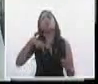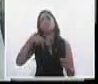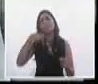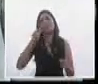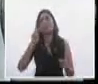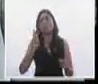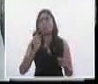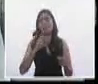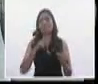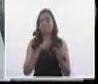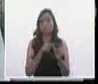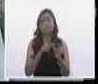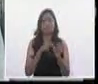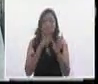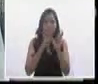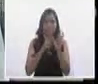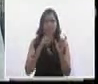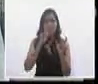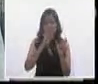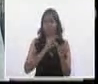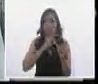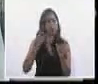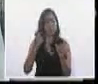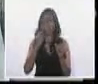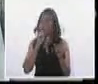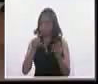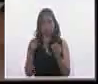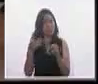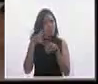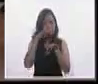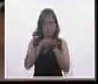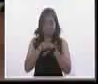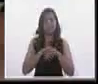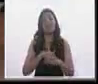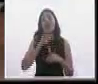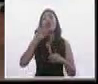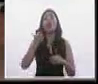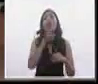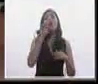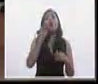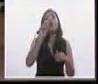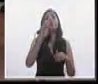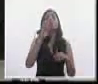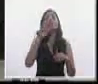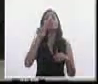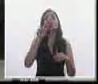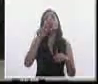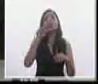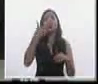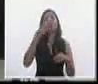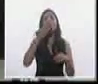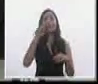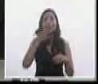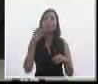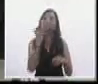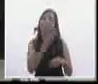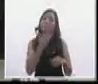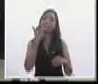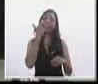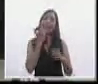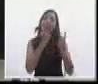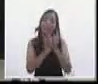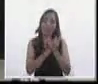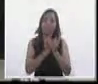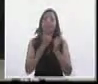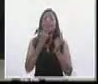de manera increíble suo sí Y por supuesto que entrar en la inclusión eh José Raúl Gutiérrez participa por el libro felicita por el programa